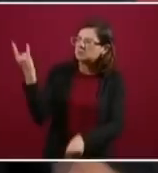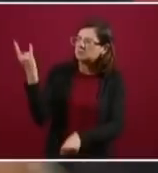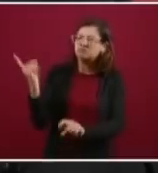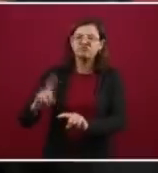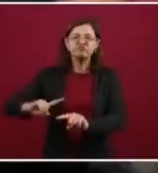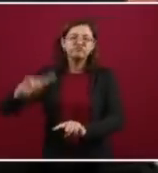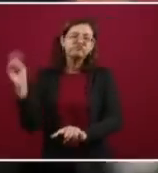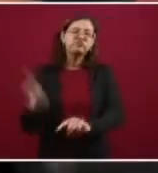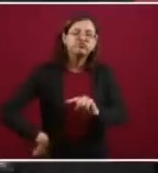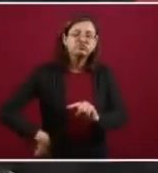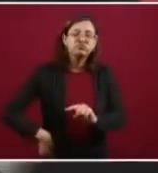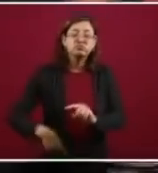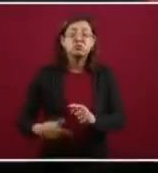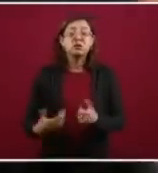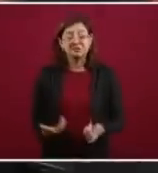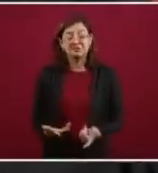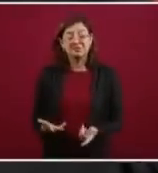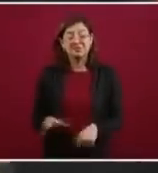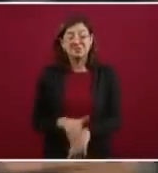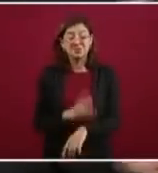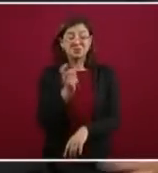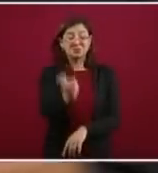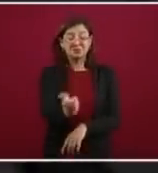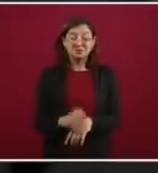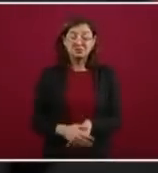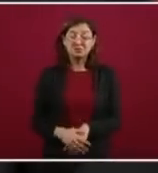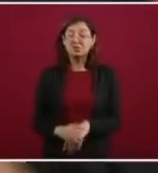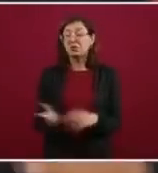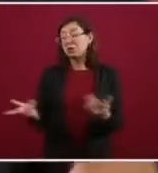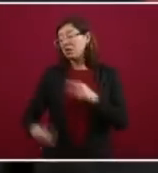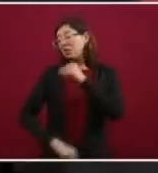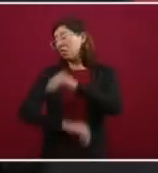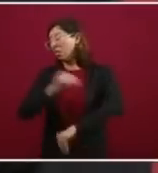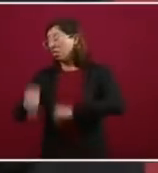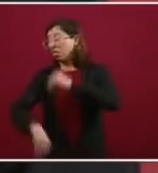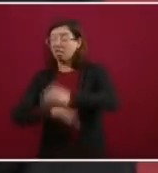Puede haber mucha polémica y cuestionamientos en los medios,